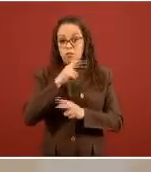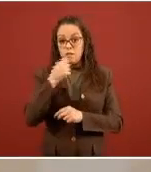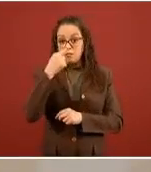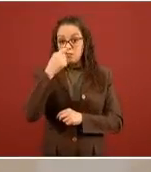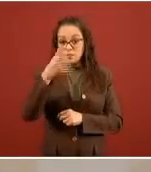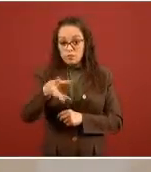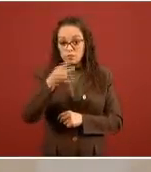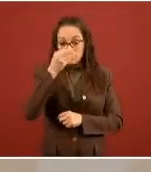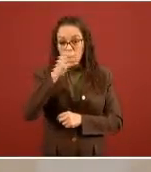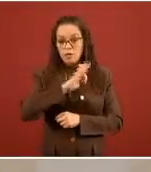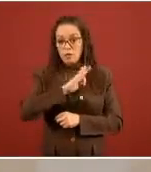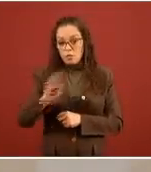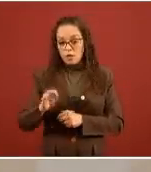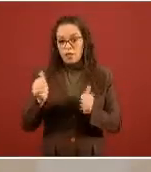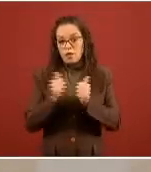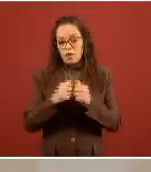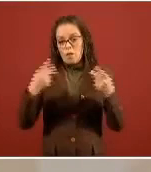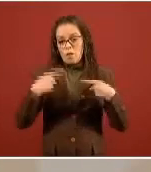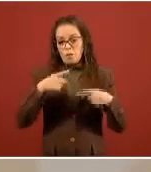que tienen COVID.